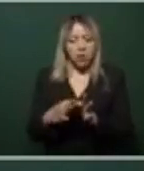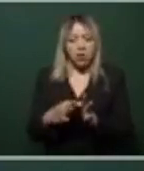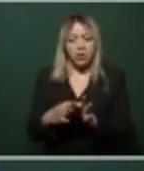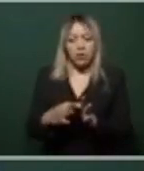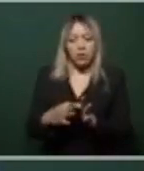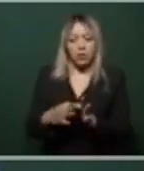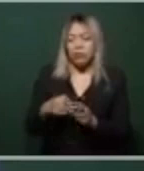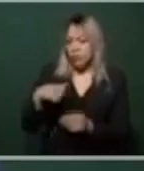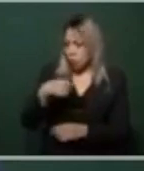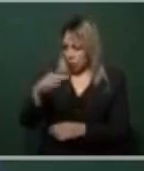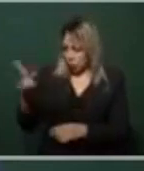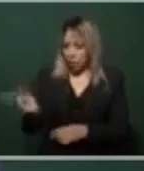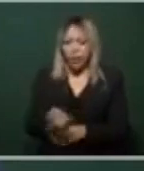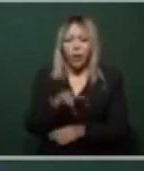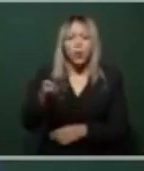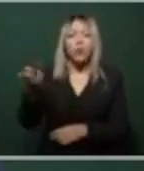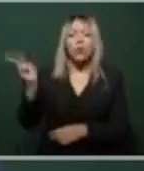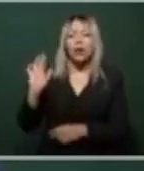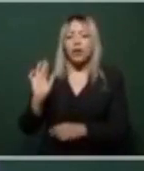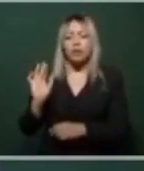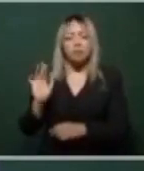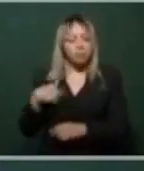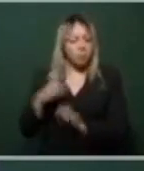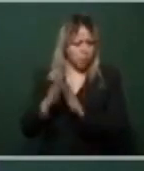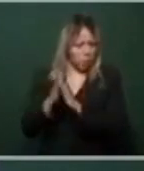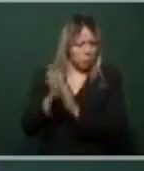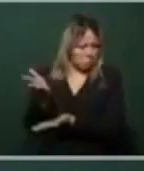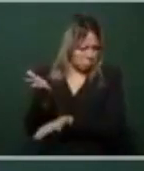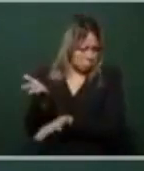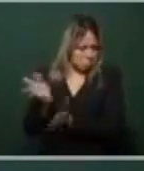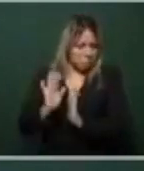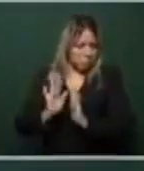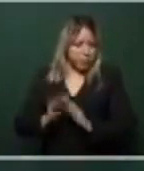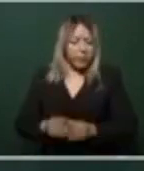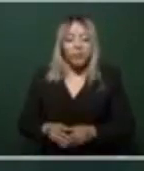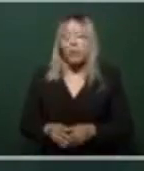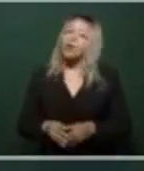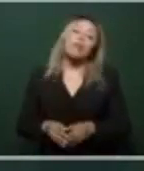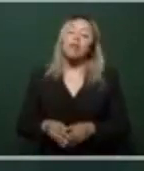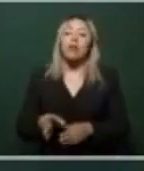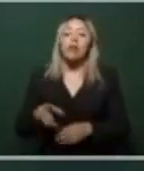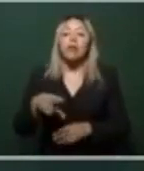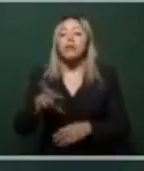Hagan la encuesta, o sea, les invito a eso. Y